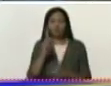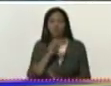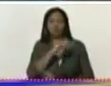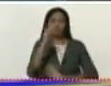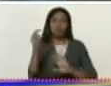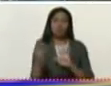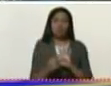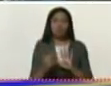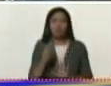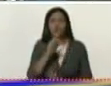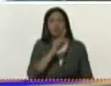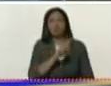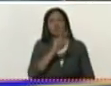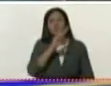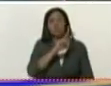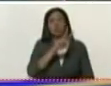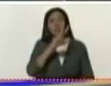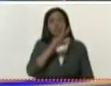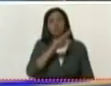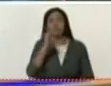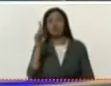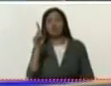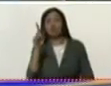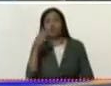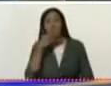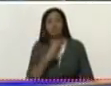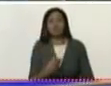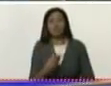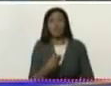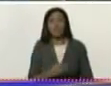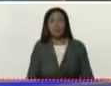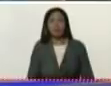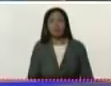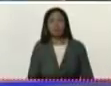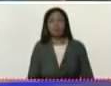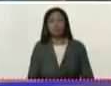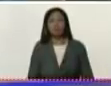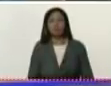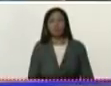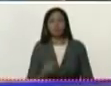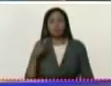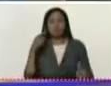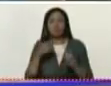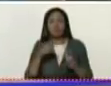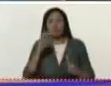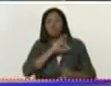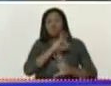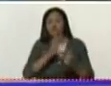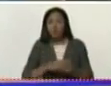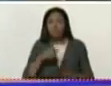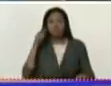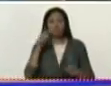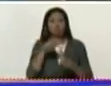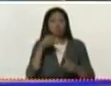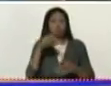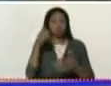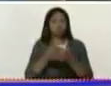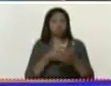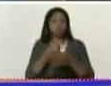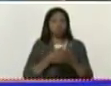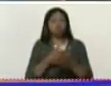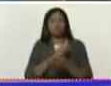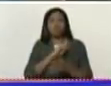100% al 31 de diciembre de todos los consejos comunales del país. Una meta fuerte, exigente. Y